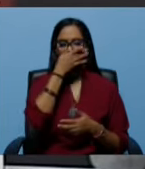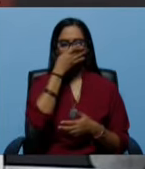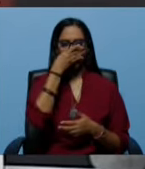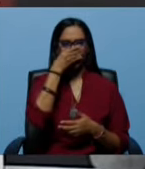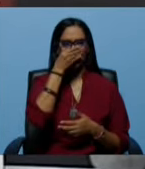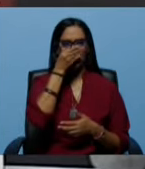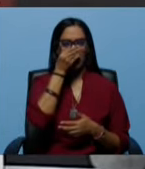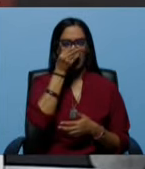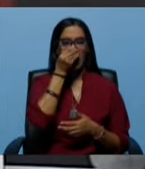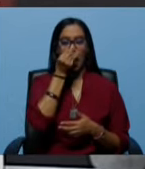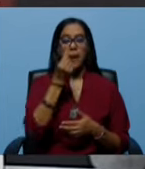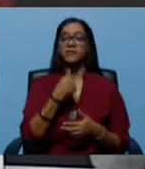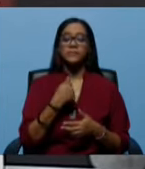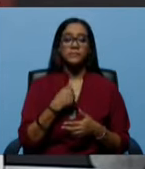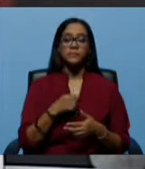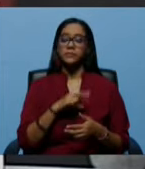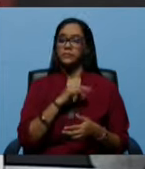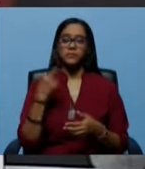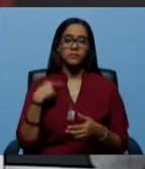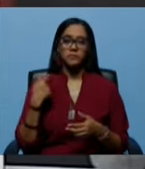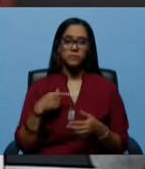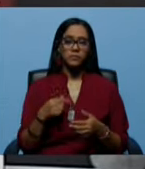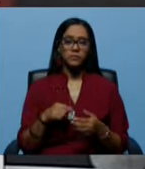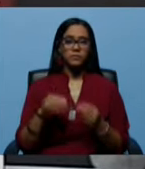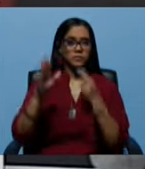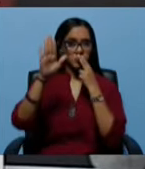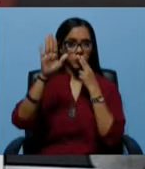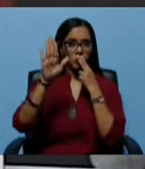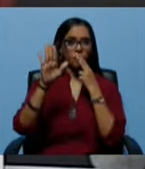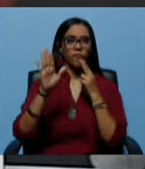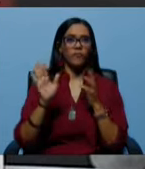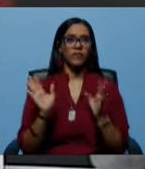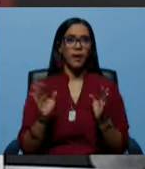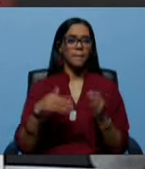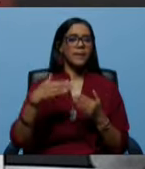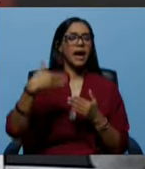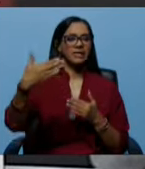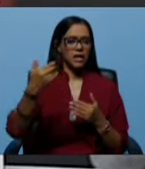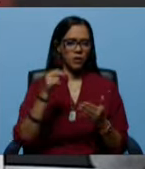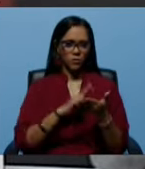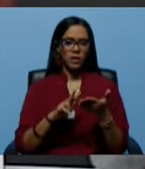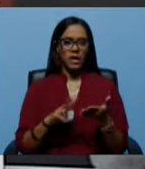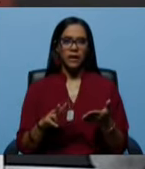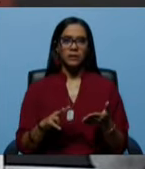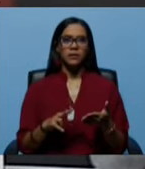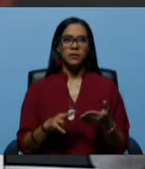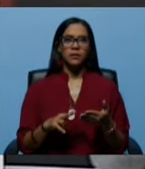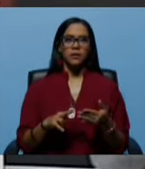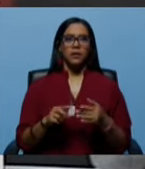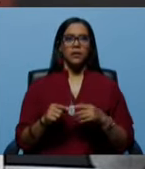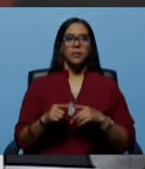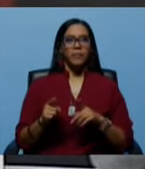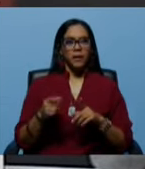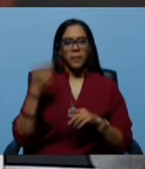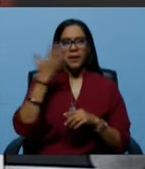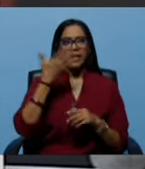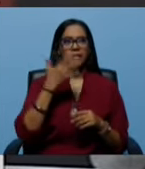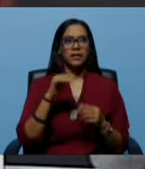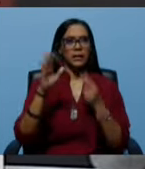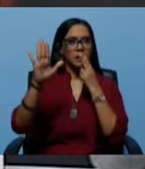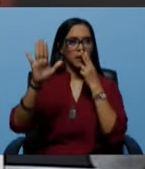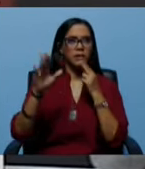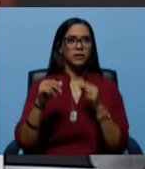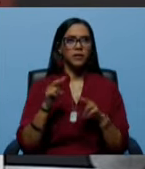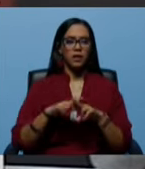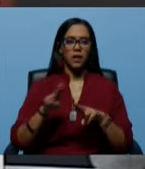Yo no tengo referencia de Hitler, ¿cómo se llama? Más allá de lo que uno lee, ¿no? Pero pareciera que Hitler era un